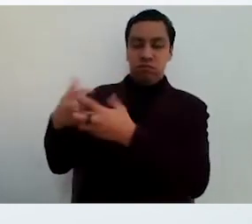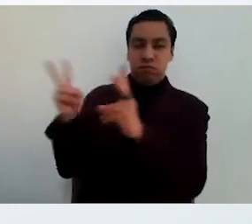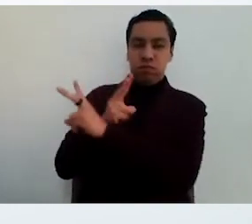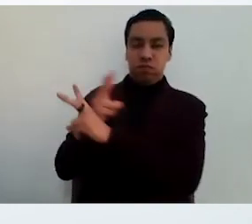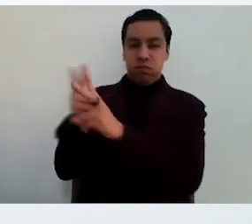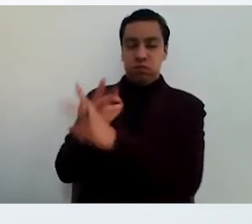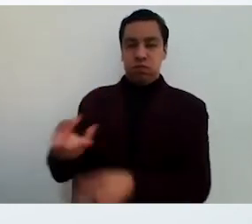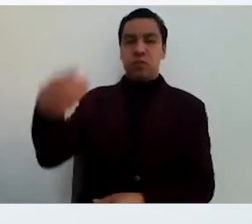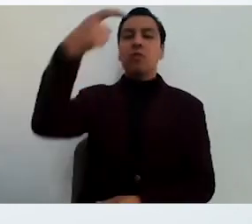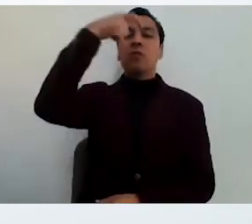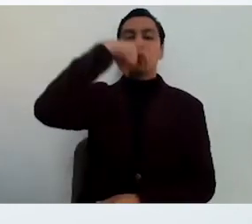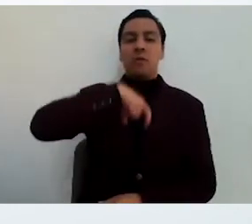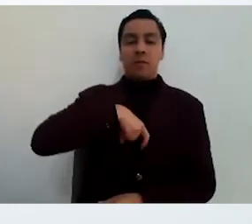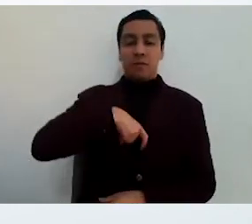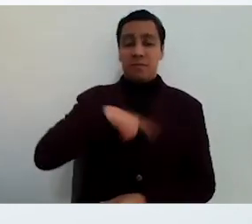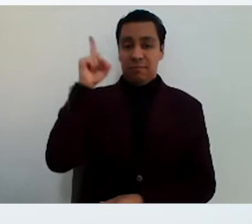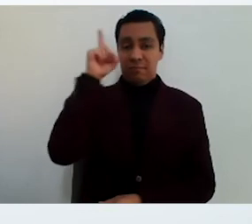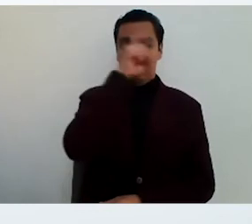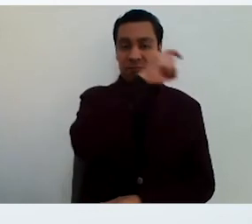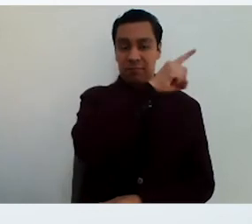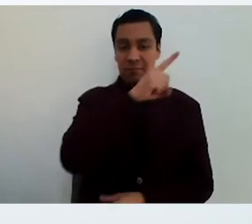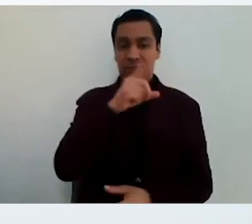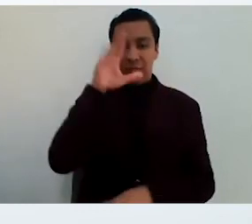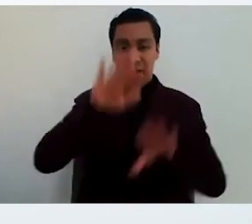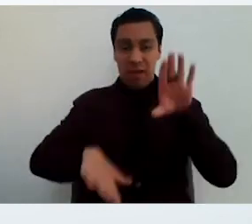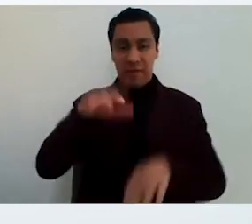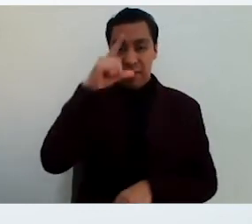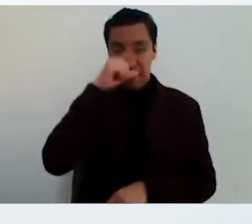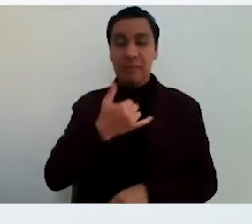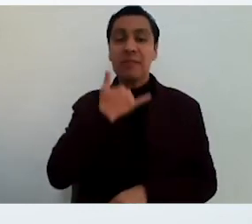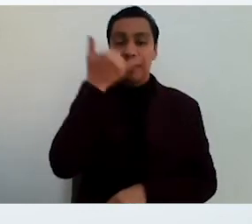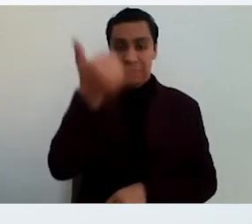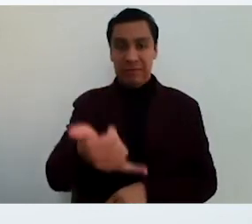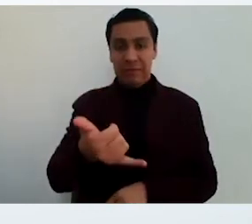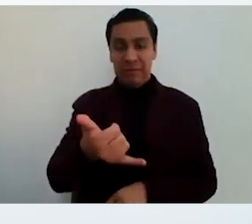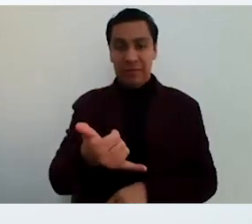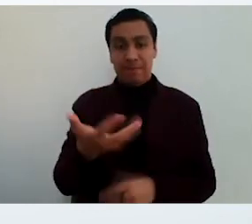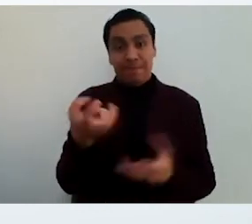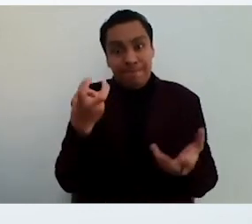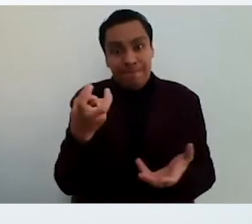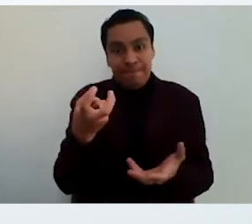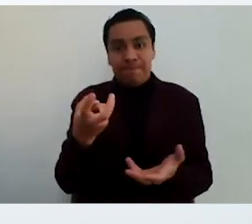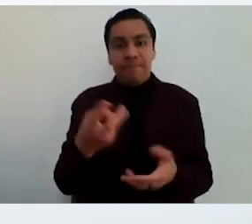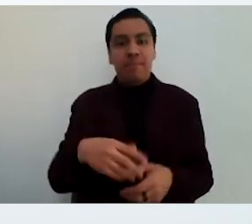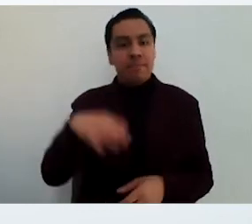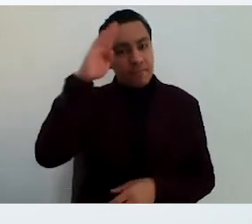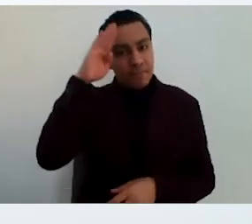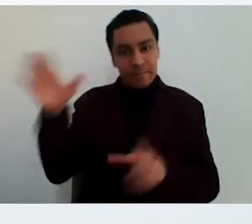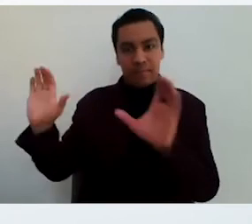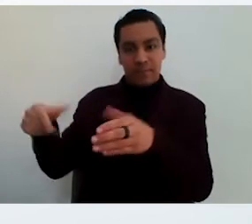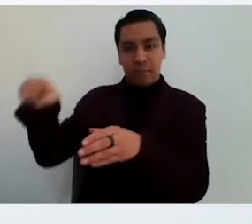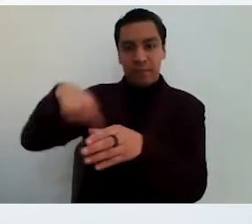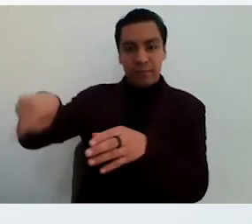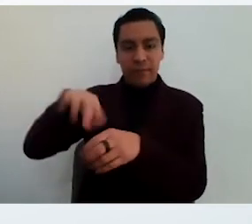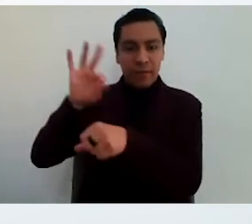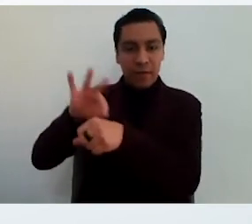quienes no entienden qué es lo que se debe de hacer. Y tan no se entiende lo que se debe de hacer que se preparó